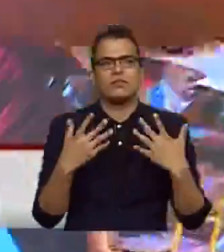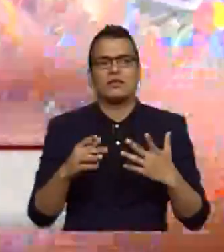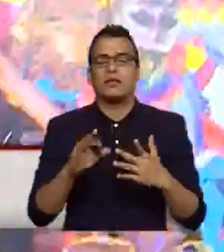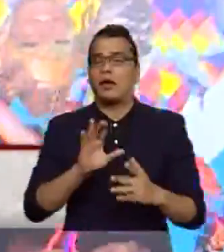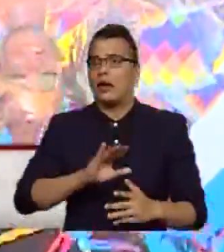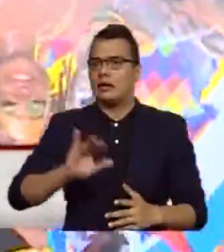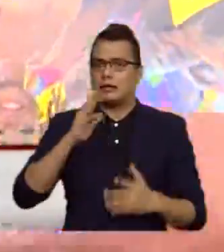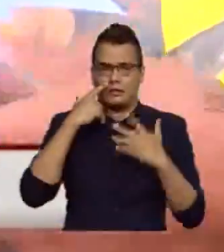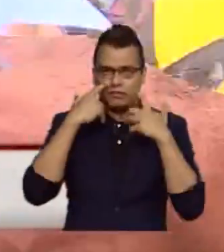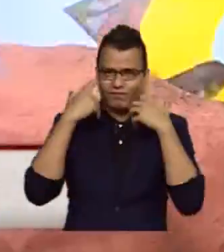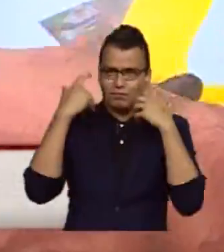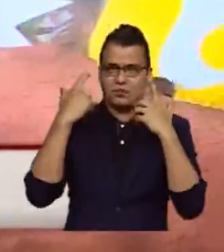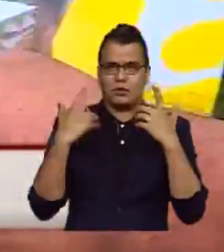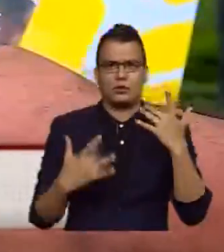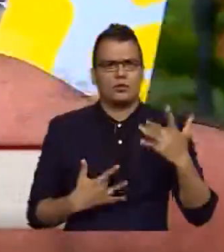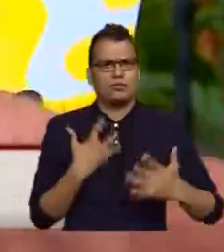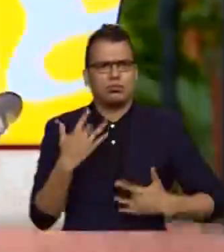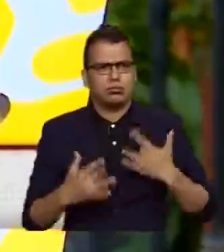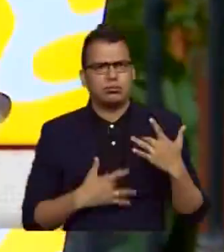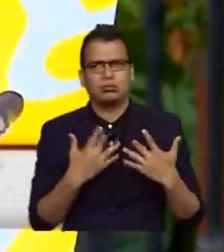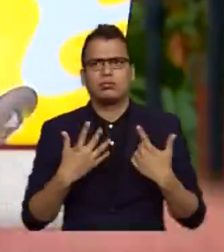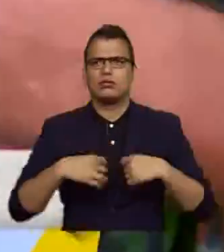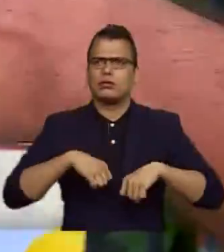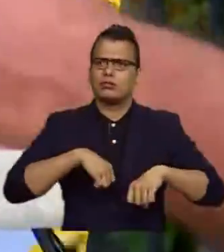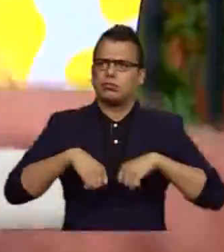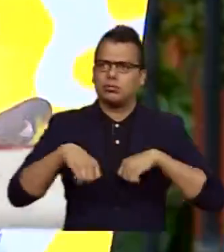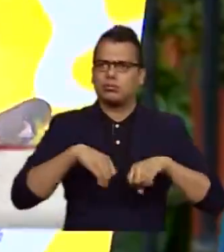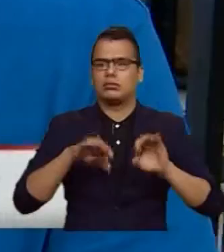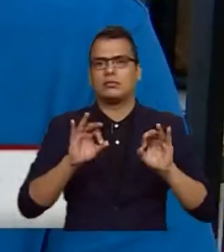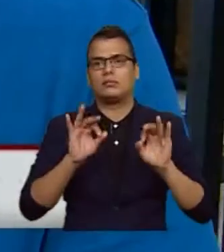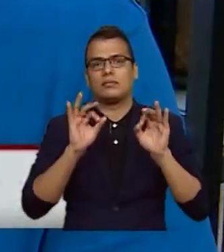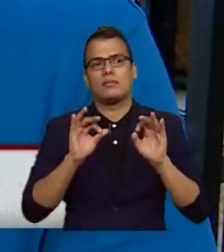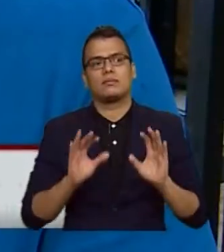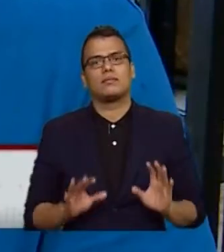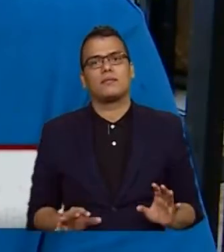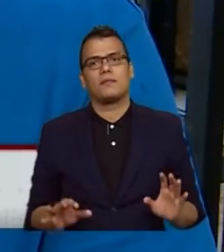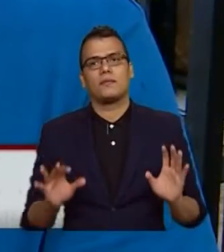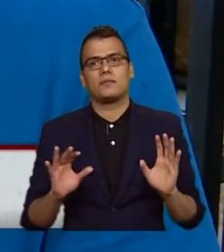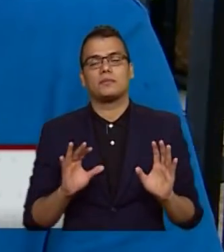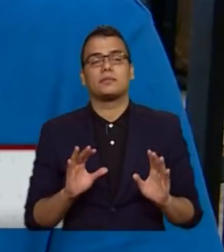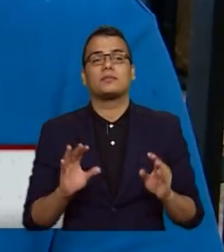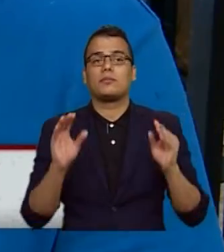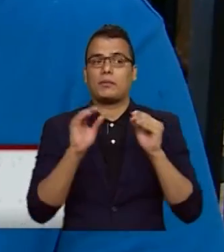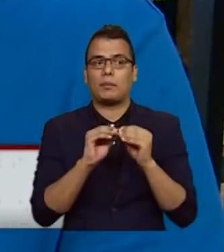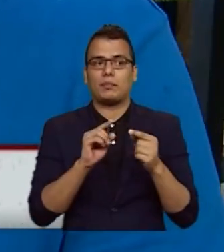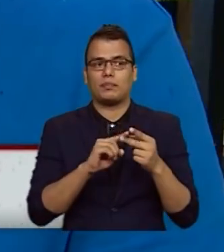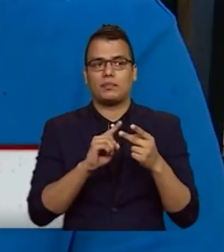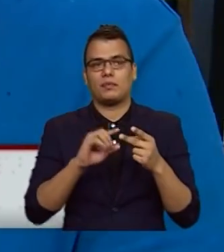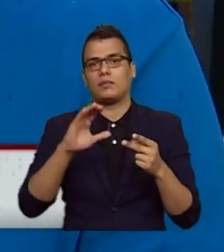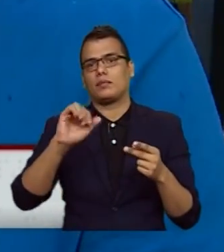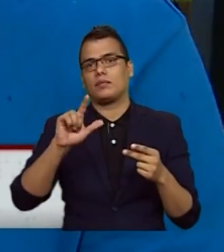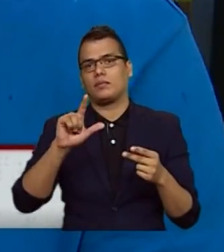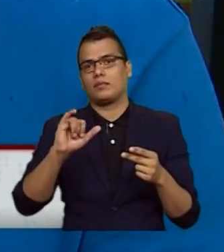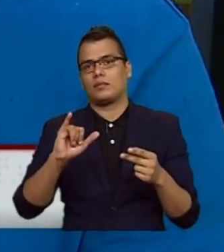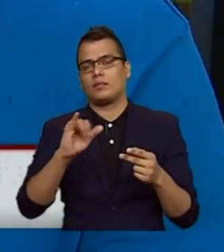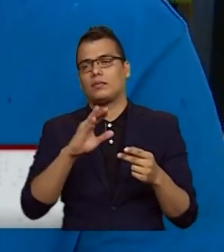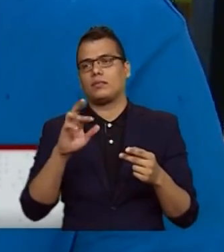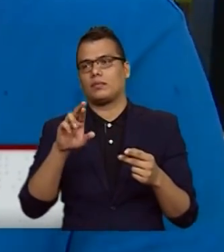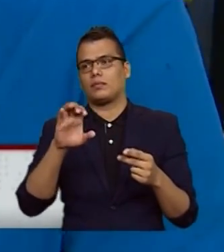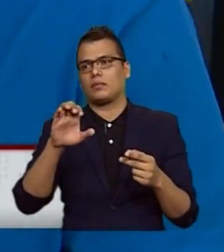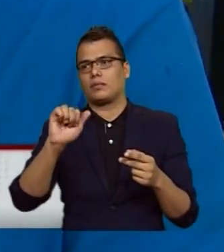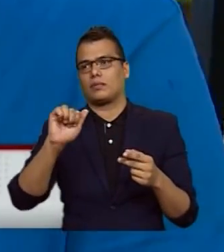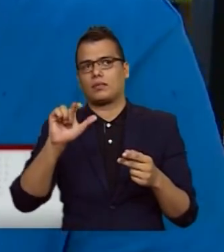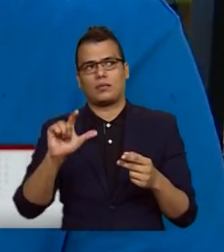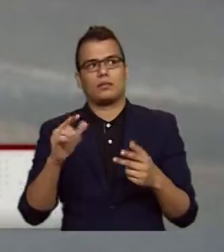más representativa, al hacerle un homenaje al barrio obrero, y a Cali Real de la Corporación Casa Naranja